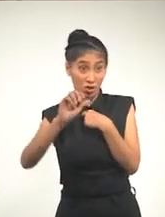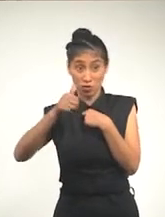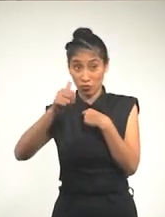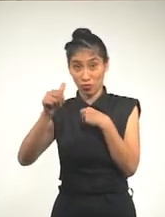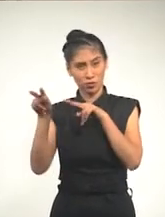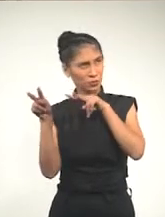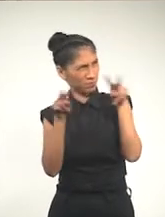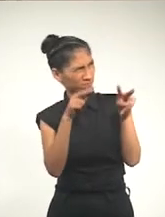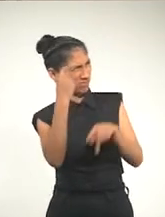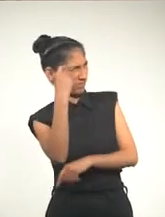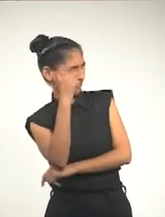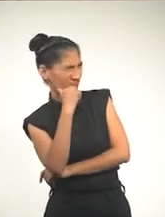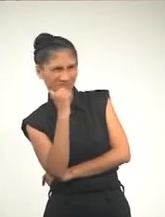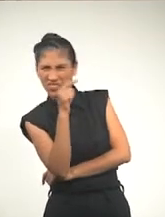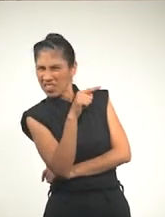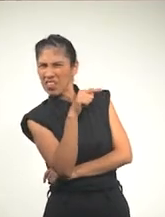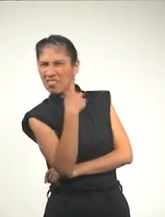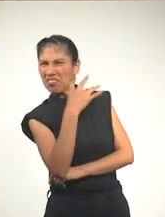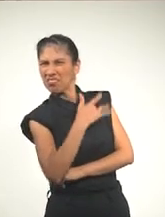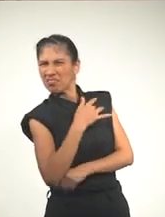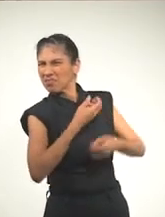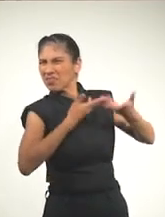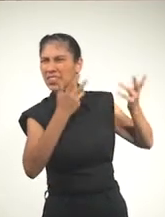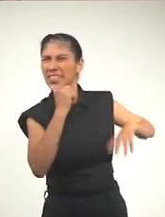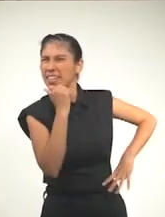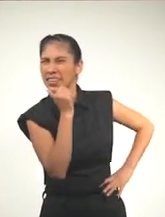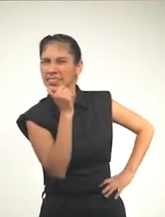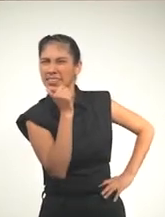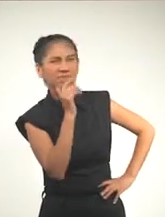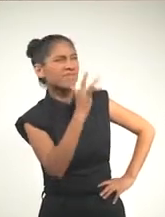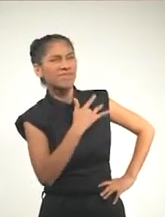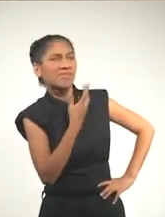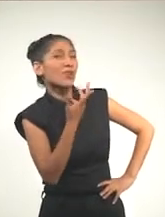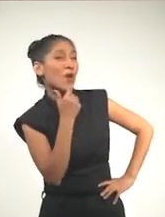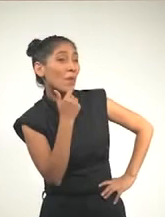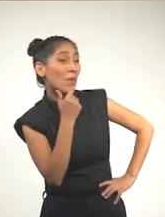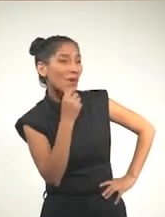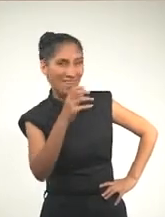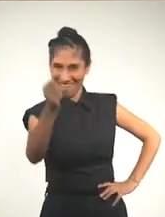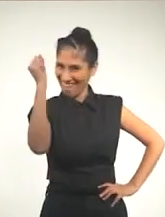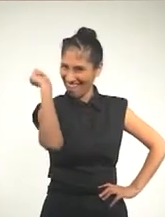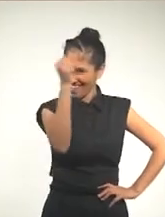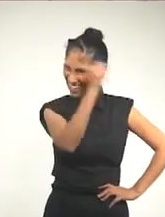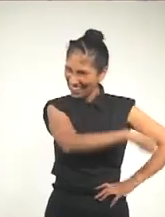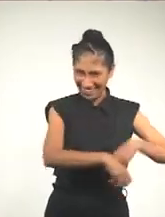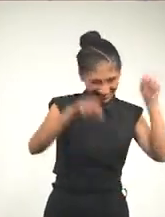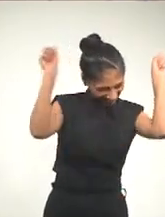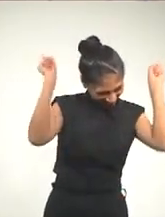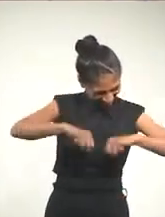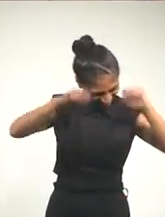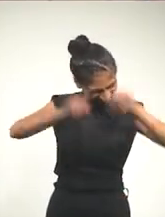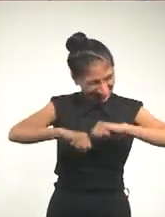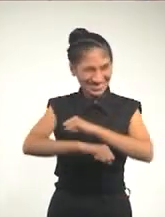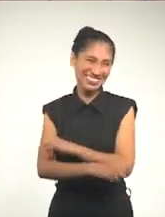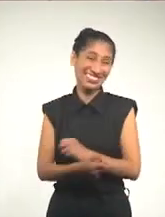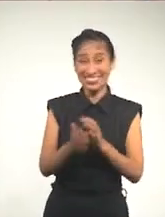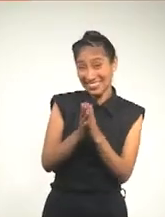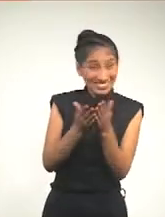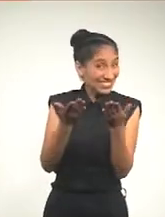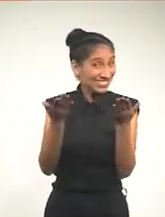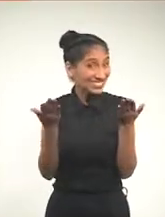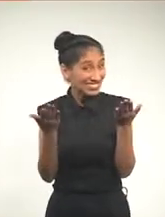movimiento y los demás tienen que adivinar qué emoción puede estar sintiendo. ¡Oh, qué buena idea! ¡Sí!